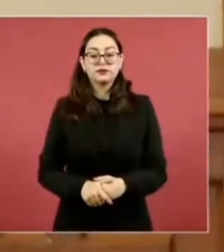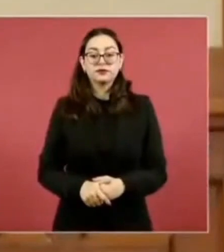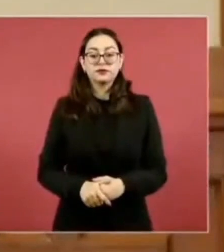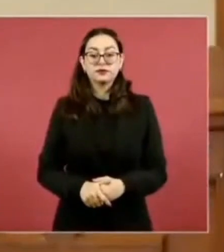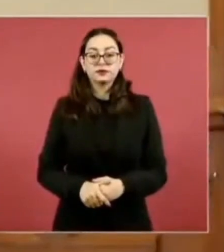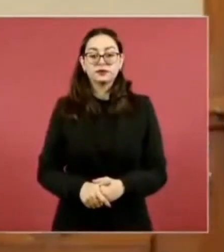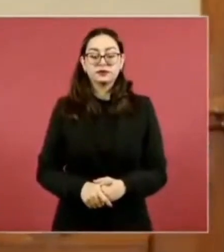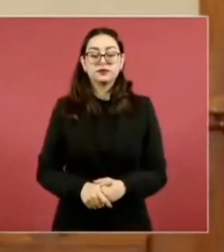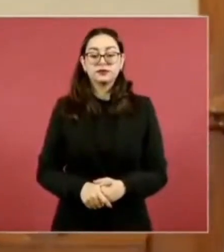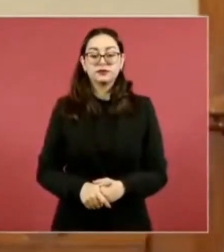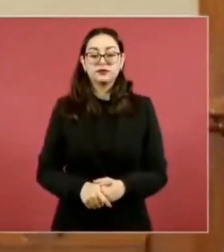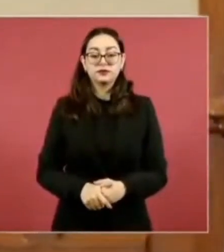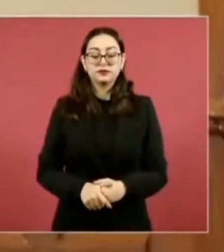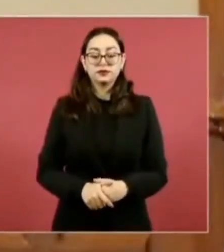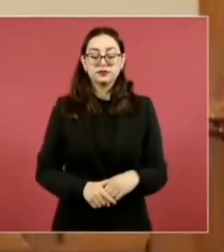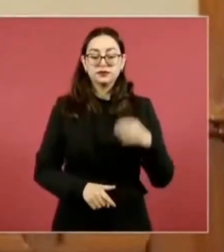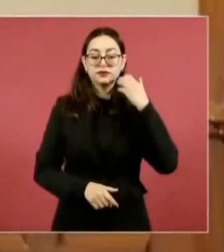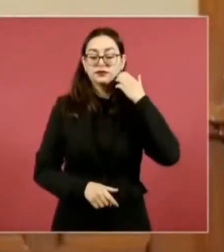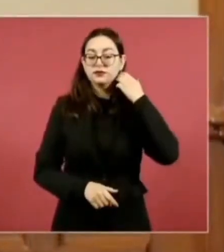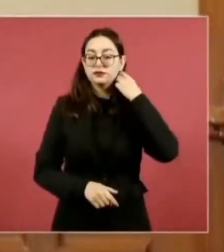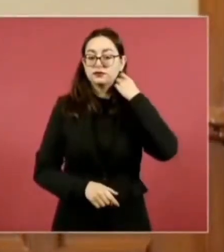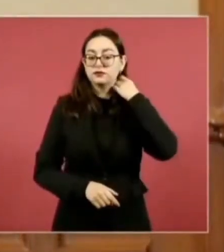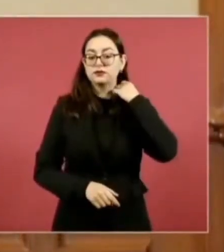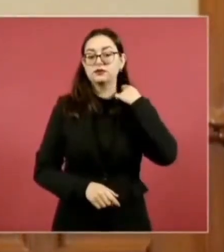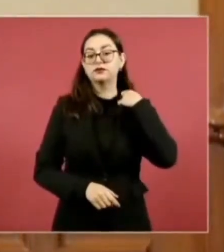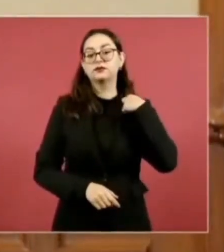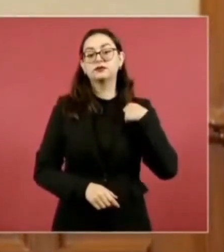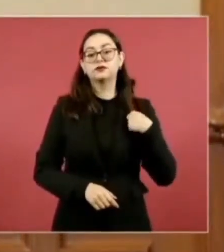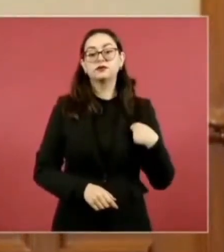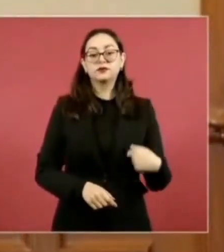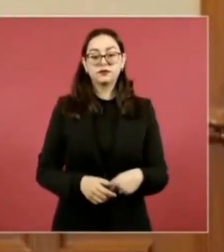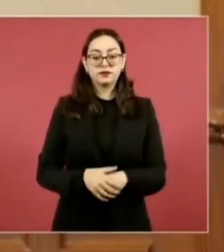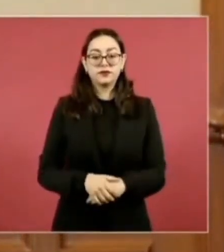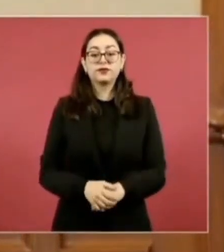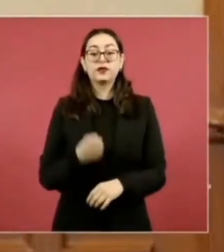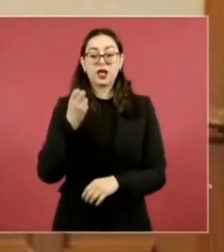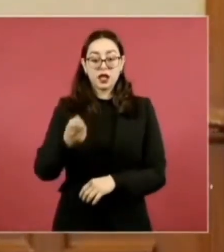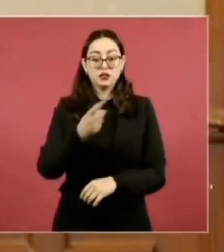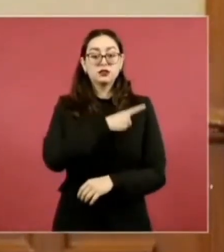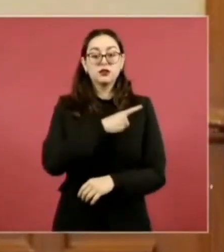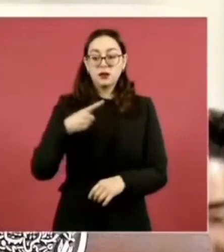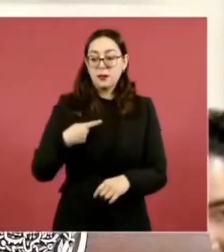ya los próximos productos. Sí, eso no dejarlo, y